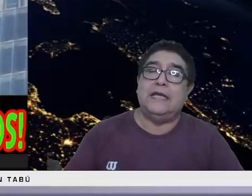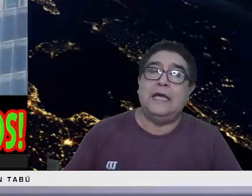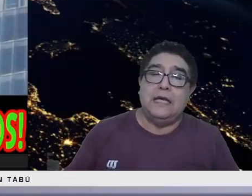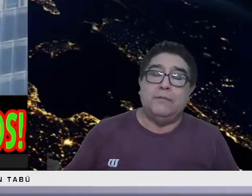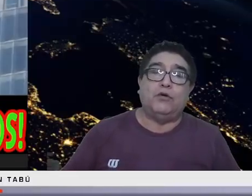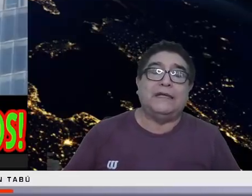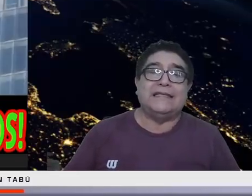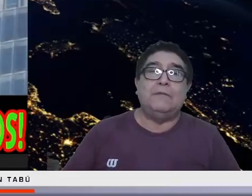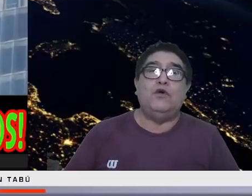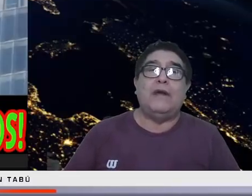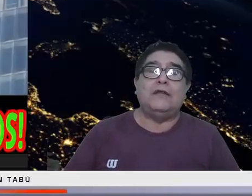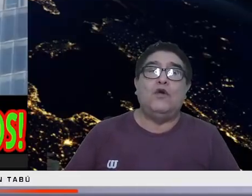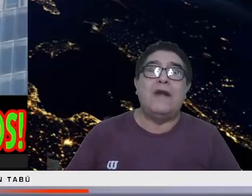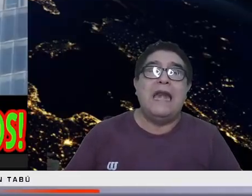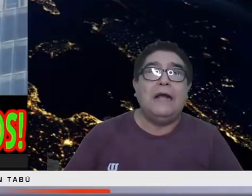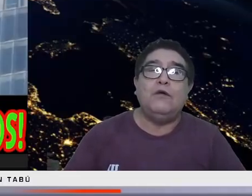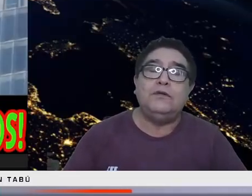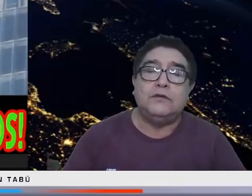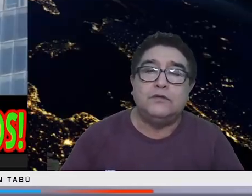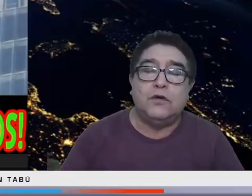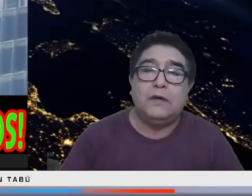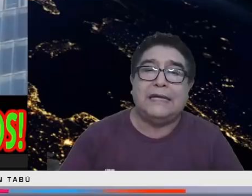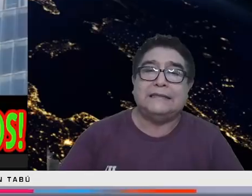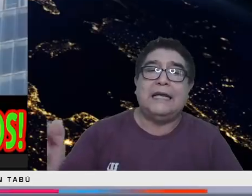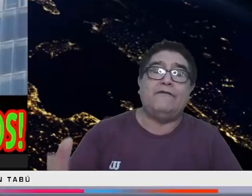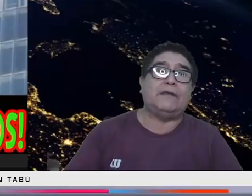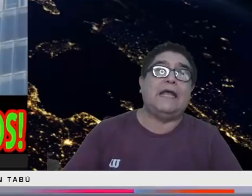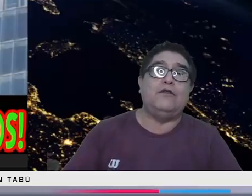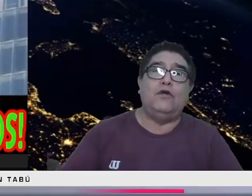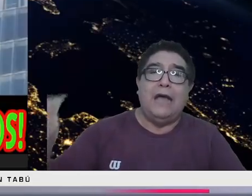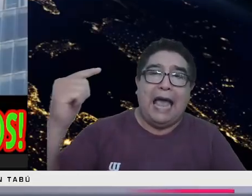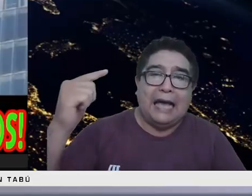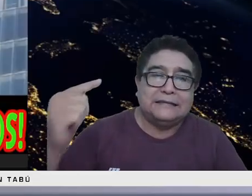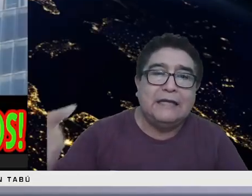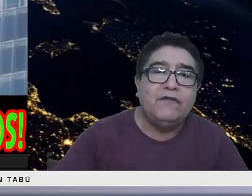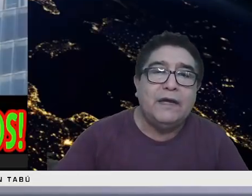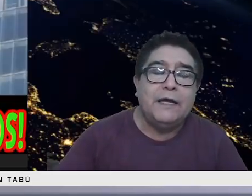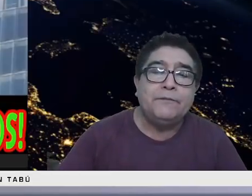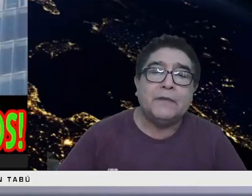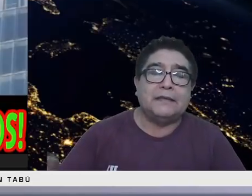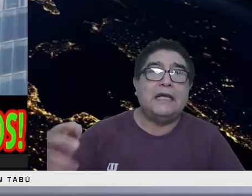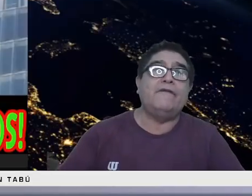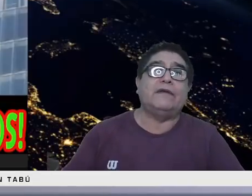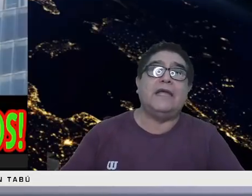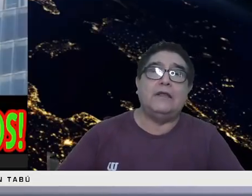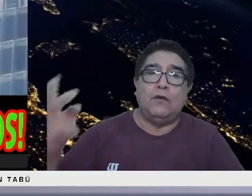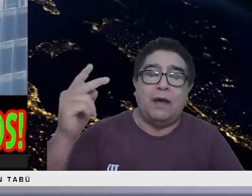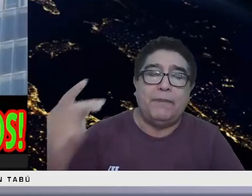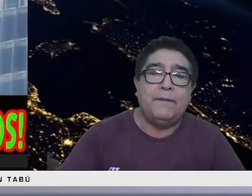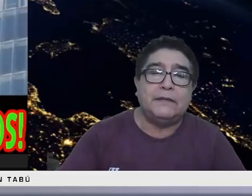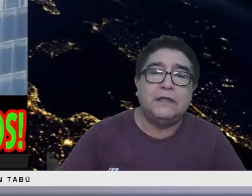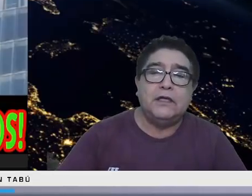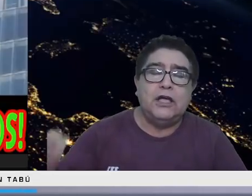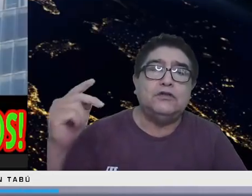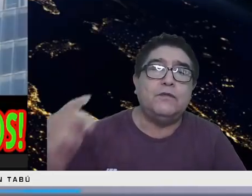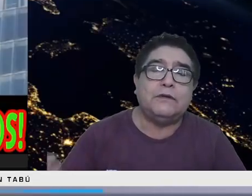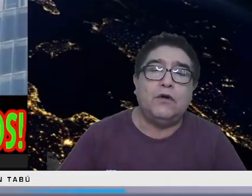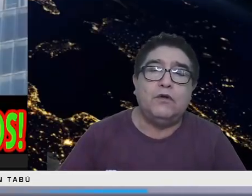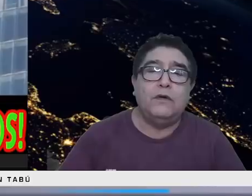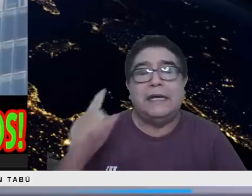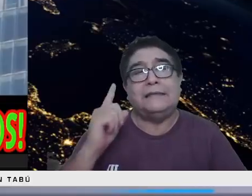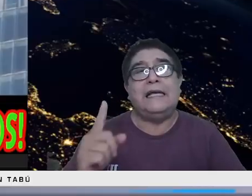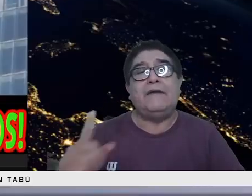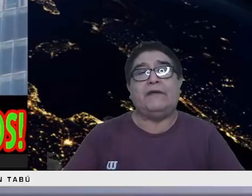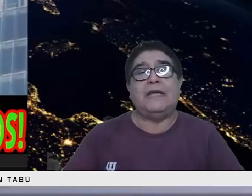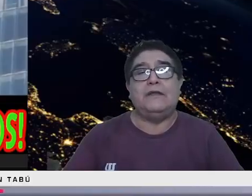justicia Porque están violando La constitución Están afectando A CFE Están afectando A PEMES Y sobre